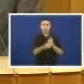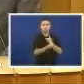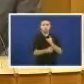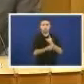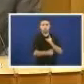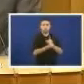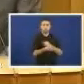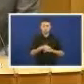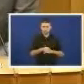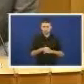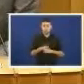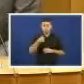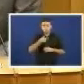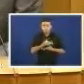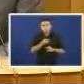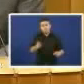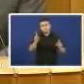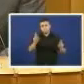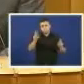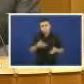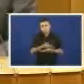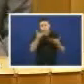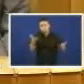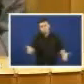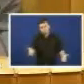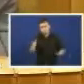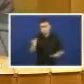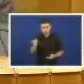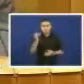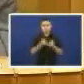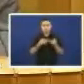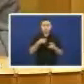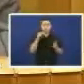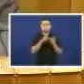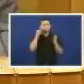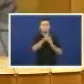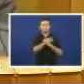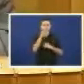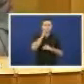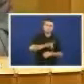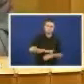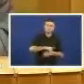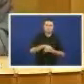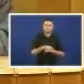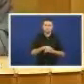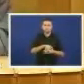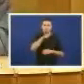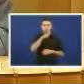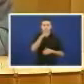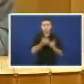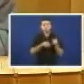e confío en que non se deixe entrampar por esa errada crenza que apunta que para a